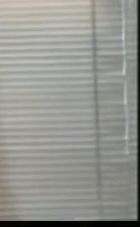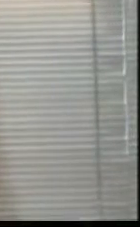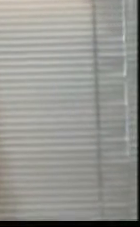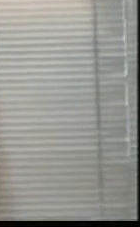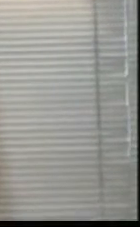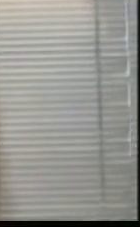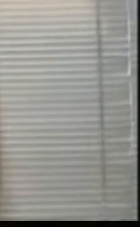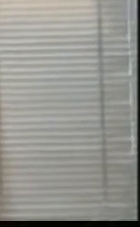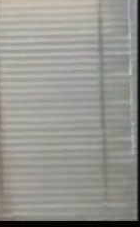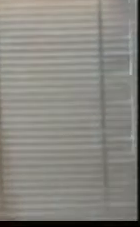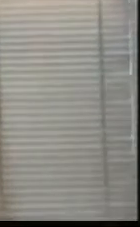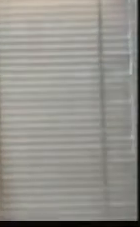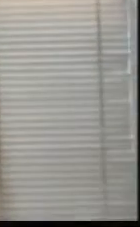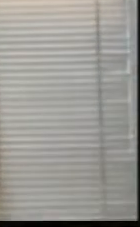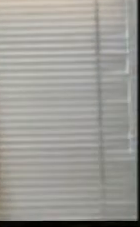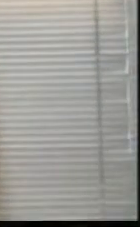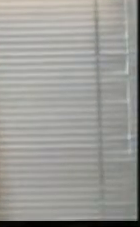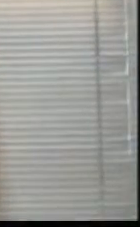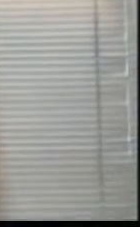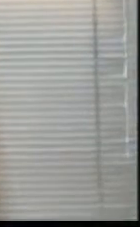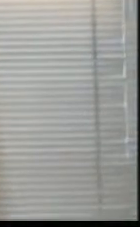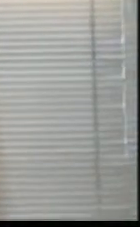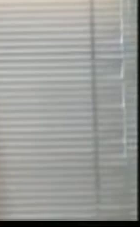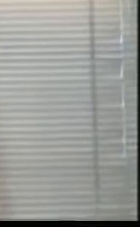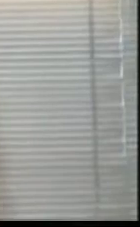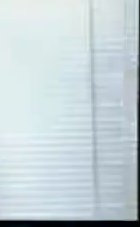ojalá se pueda clarificar en los próximos días.